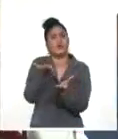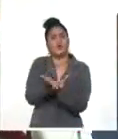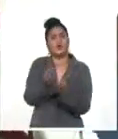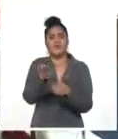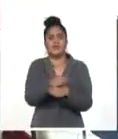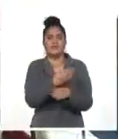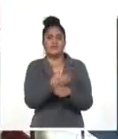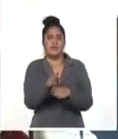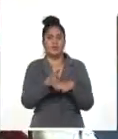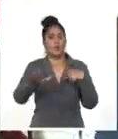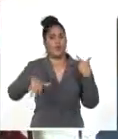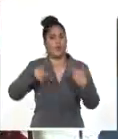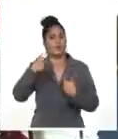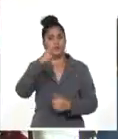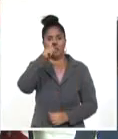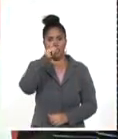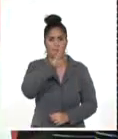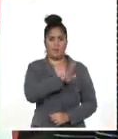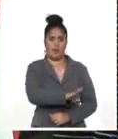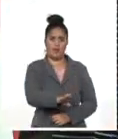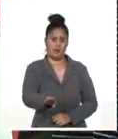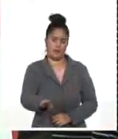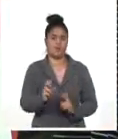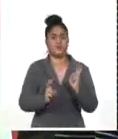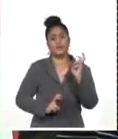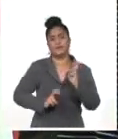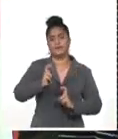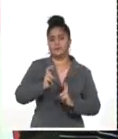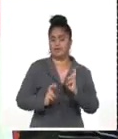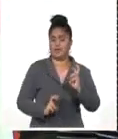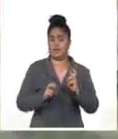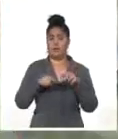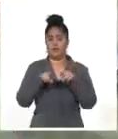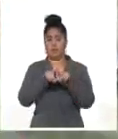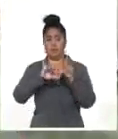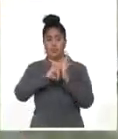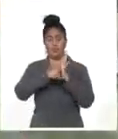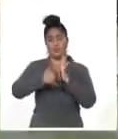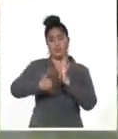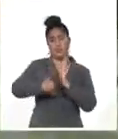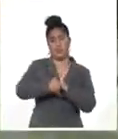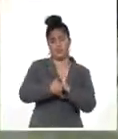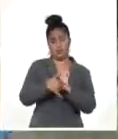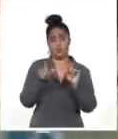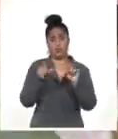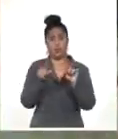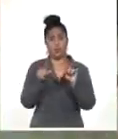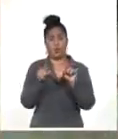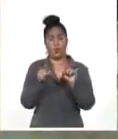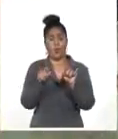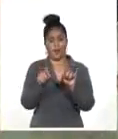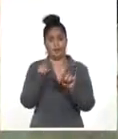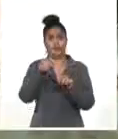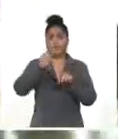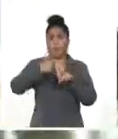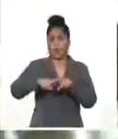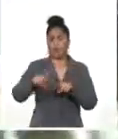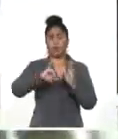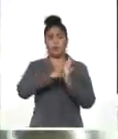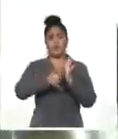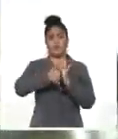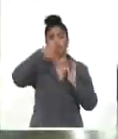más pequeños. En esta oportunidad, el taller vino de la mano del proyecto Sobi Juguetes, que junto a otros emprendimientos cubanos nos